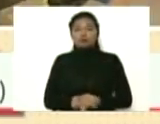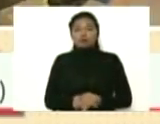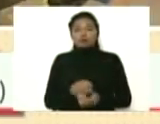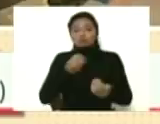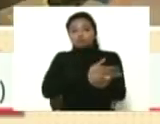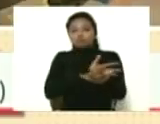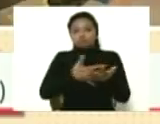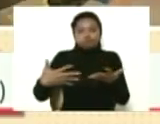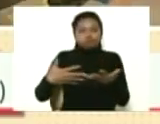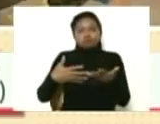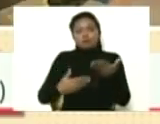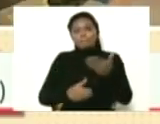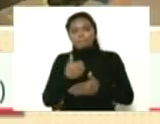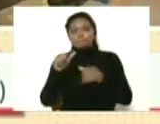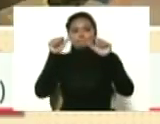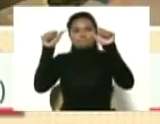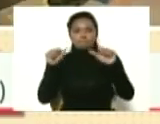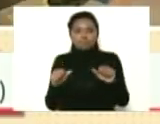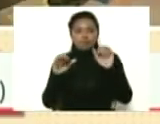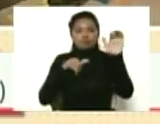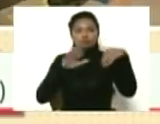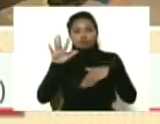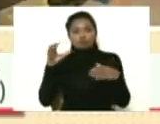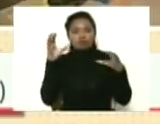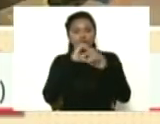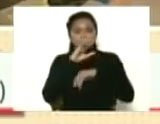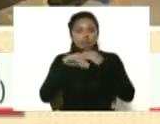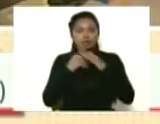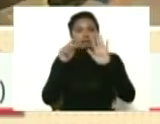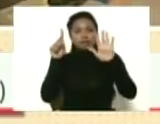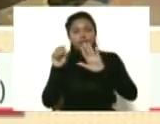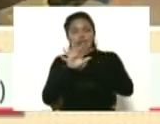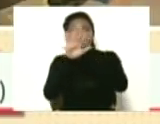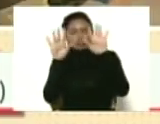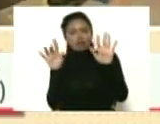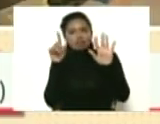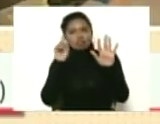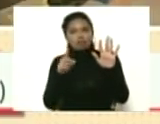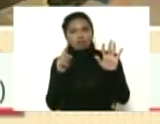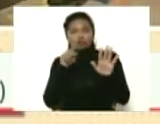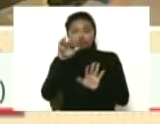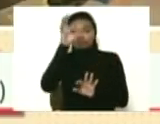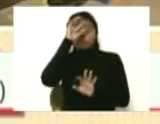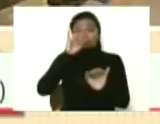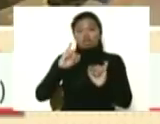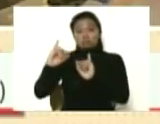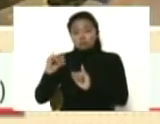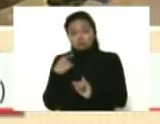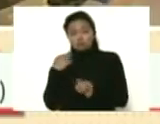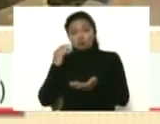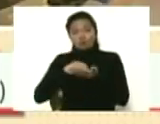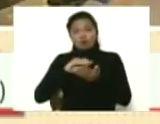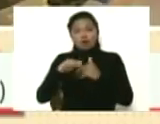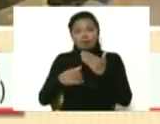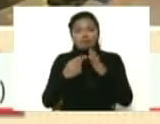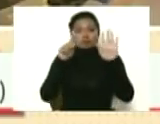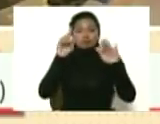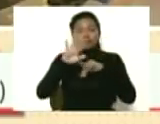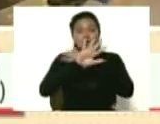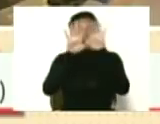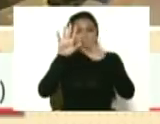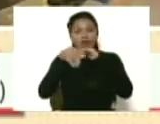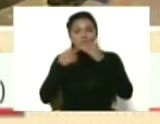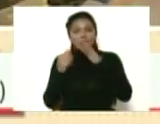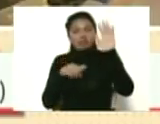milicianos y milicianas estarán en el horario de 12 de la noche a 6 de la mañana? No sé, ustedes establecerán de 6 de la mañana a